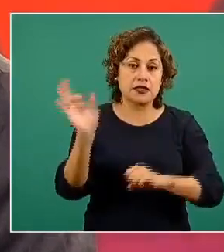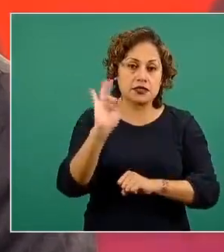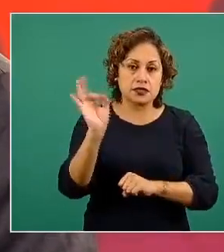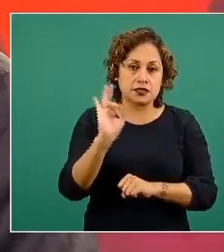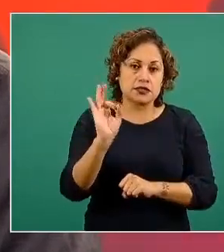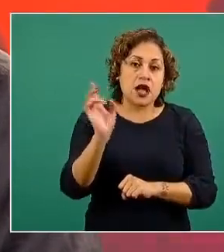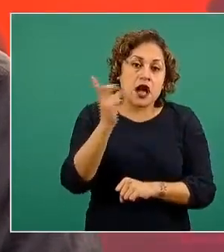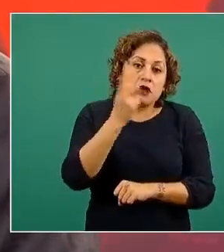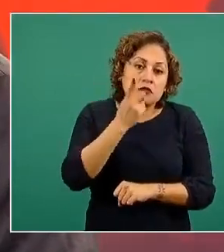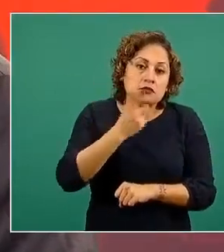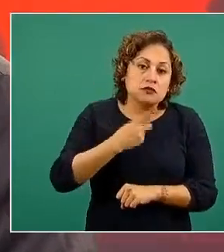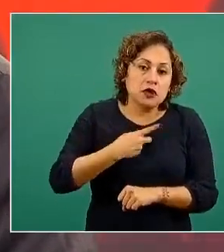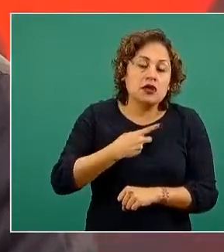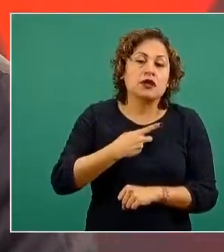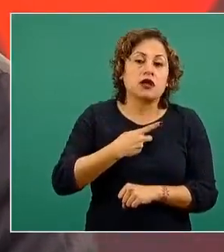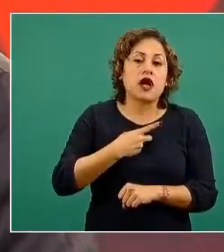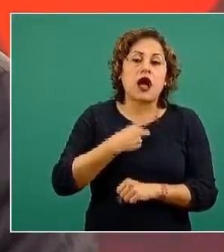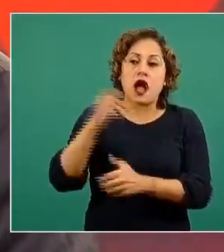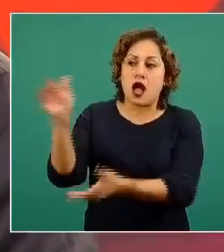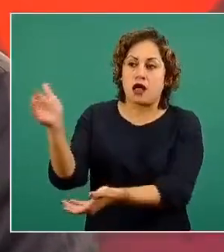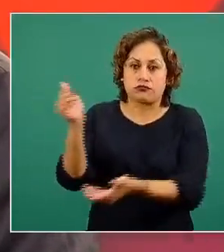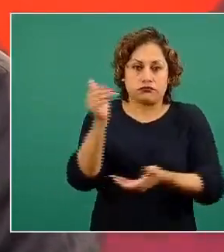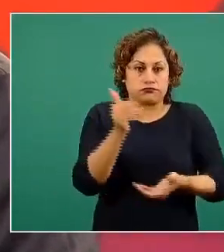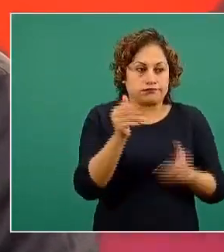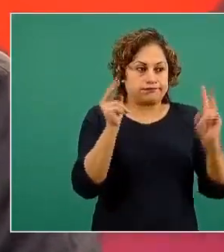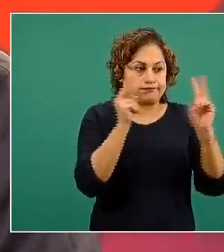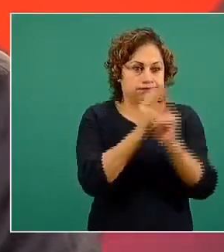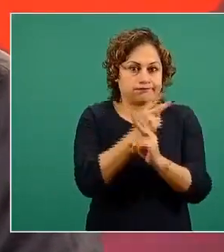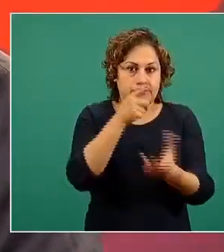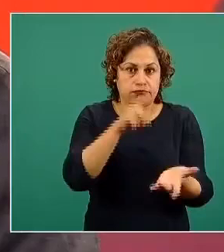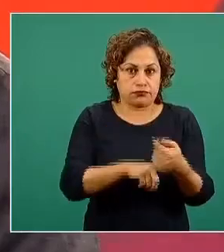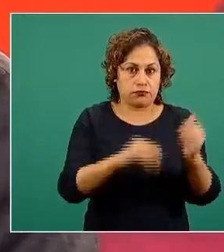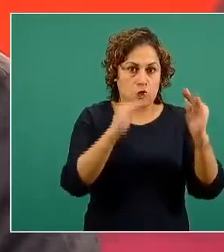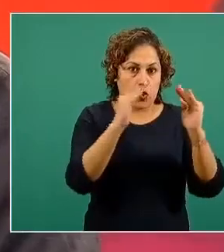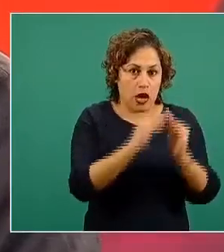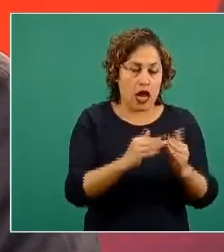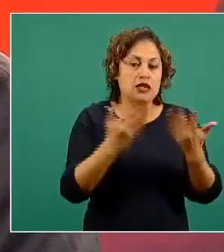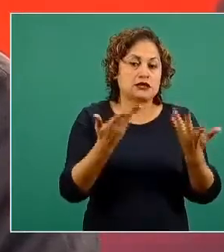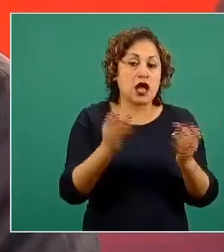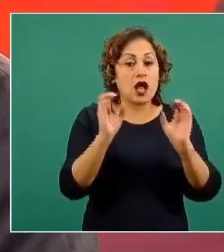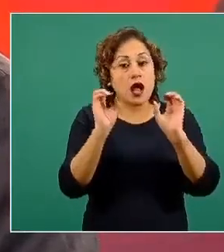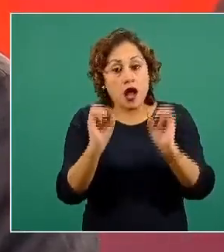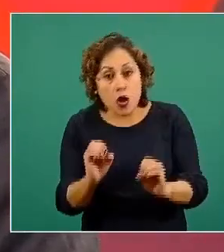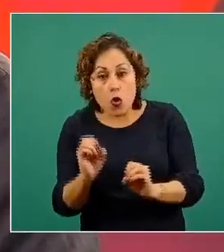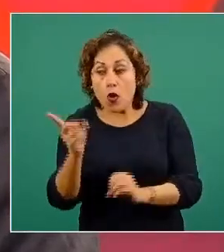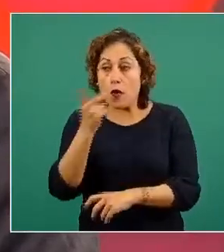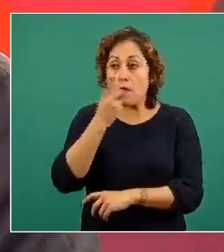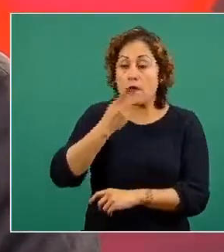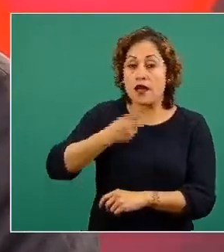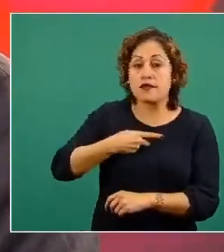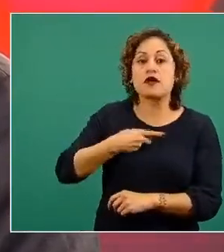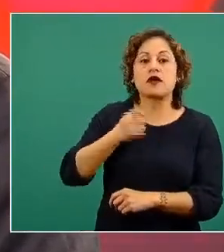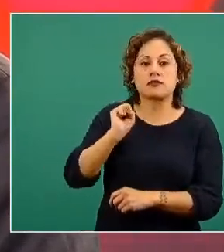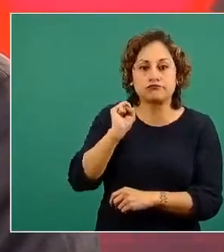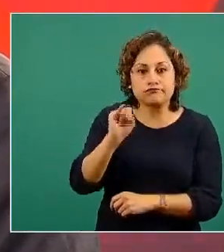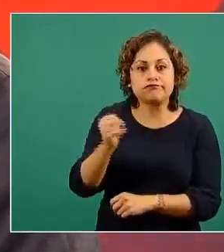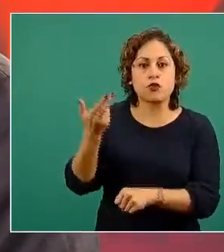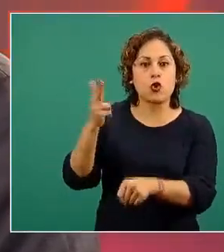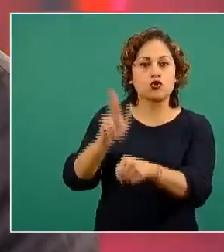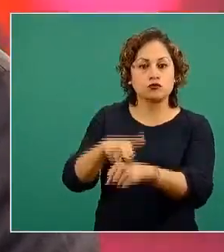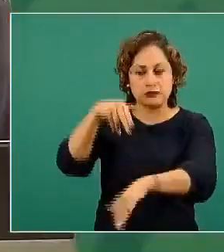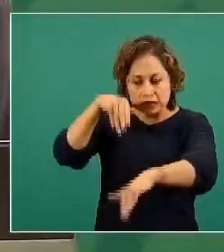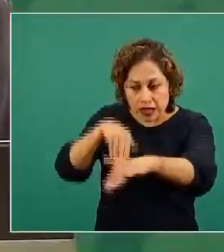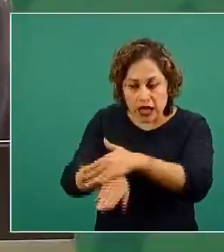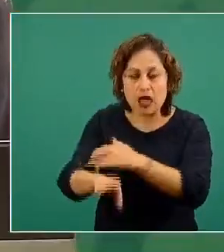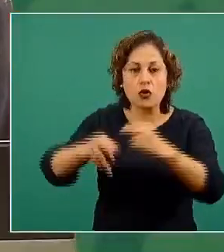de oxigenación en casa, ¿no? Pero también puede decidir, no, requiere hospitalización para oxigenación en unidades